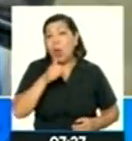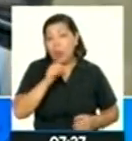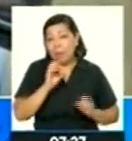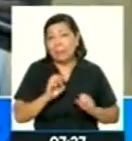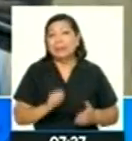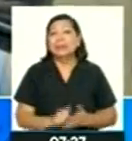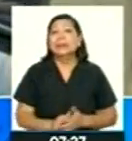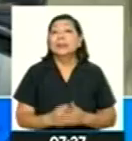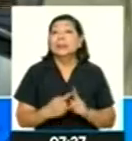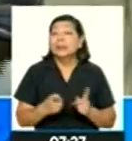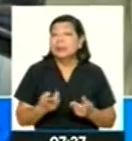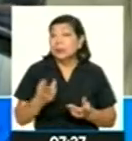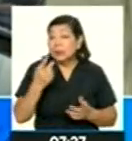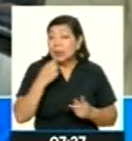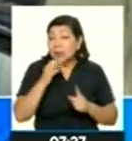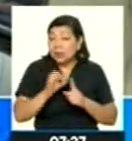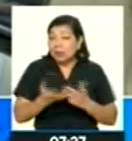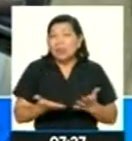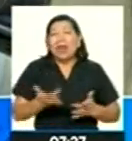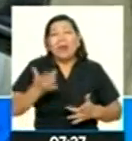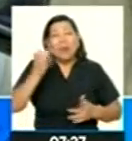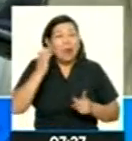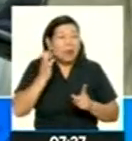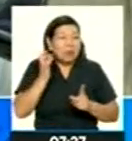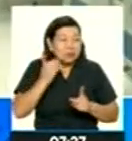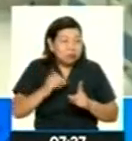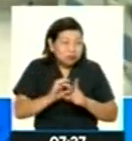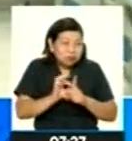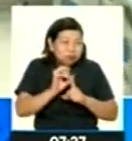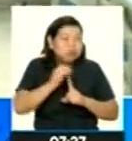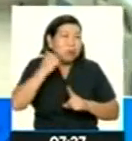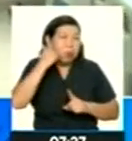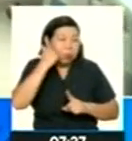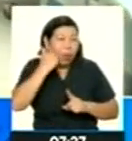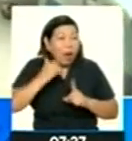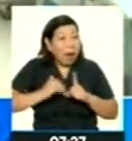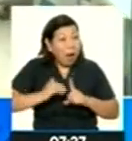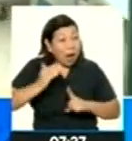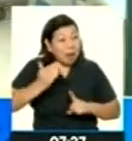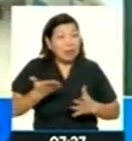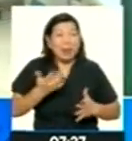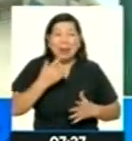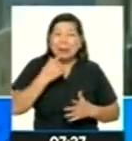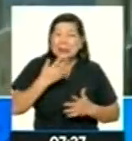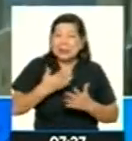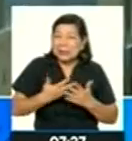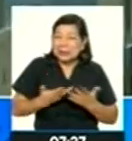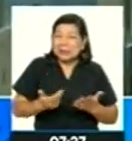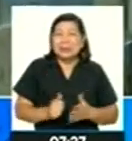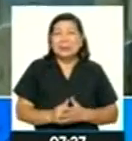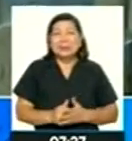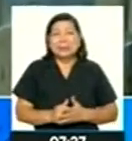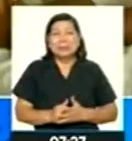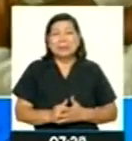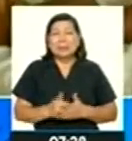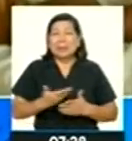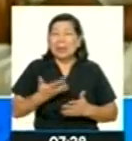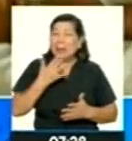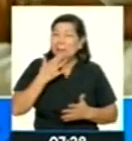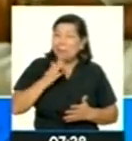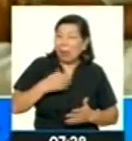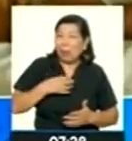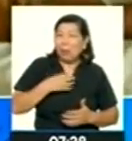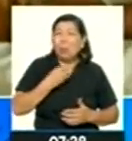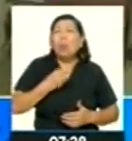Y tomar en cuenta estos síntomas que usted ha mencionado, ¿no? Fiebre alta, malestares, eventualmente sangrados, que son, digamos, ya los síntomas. Sí,